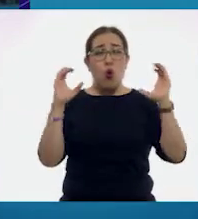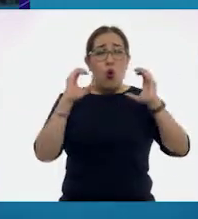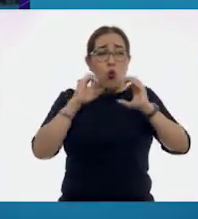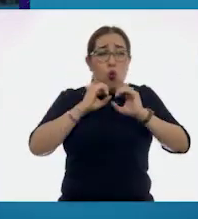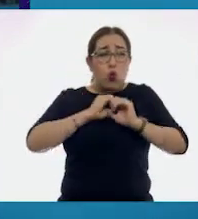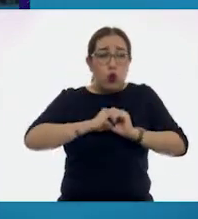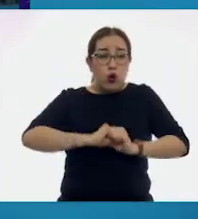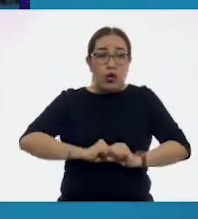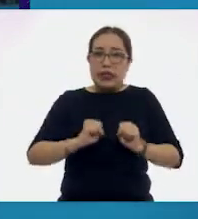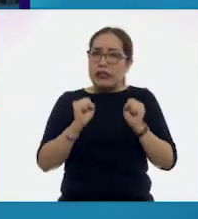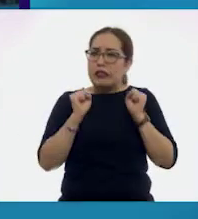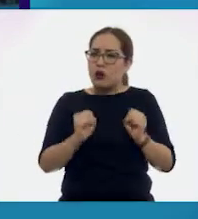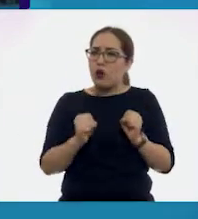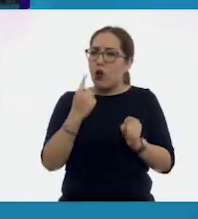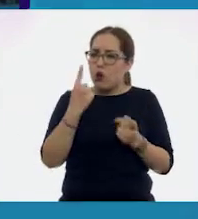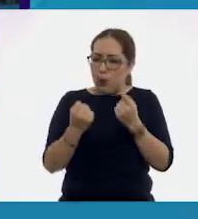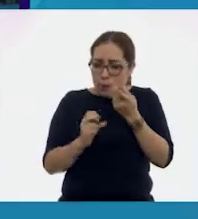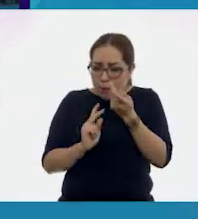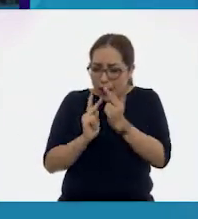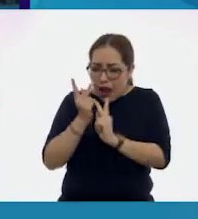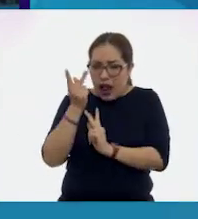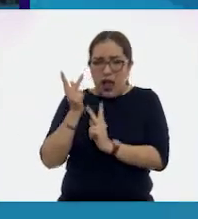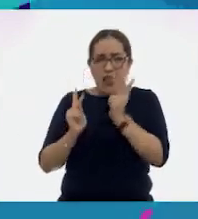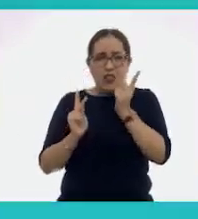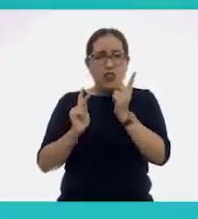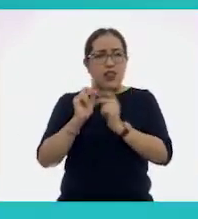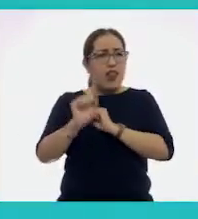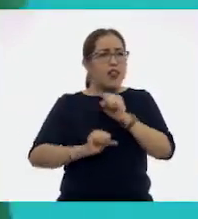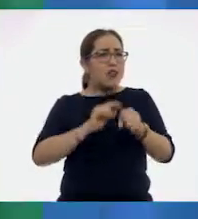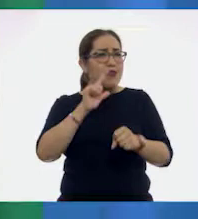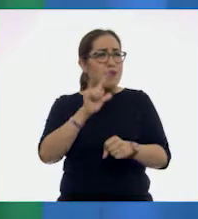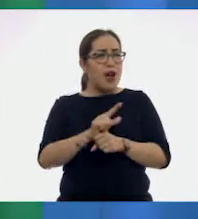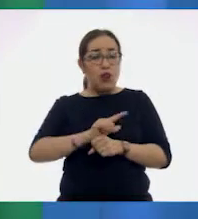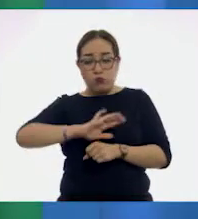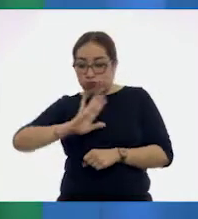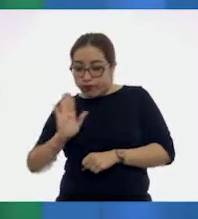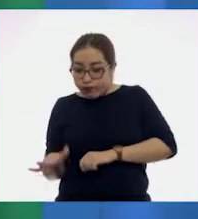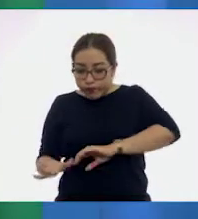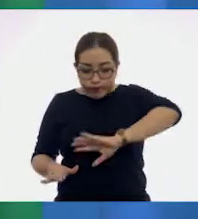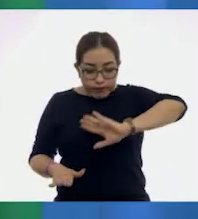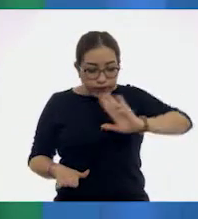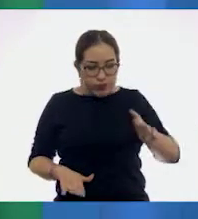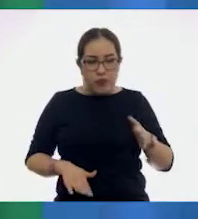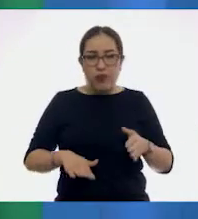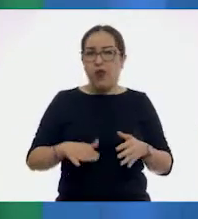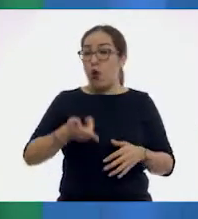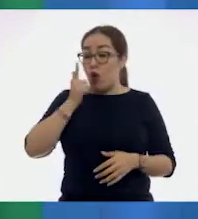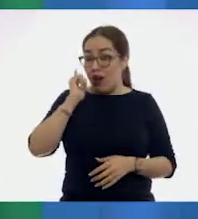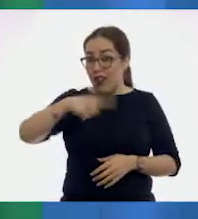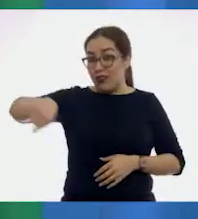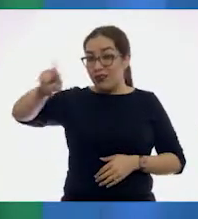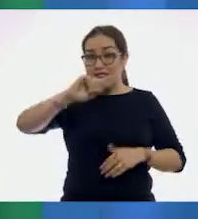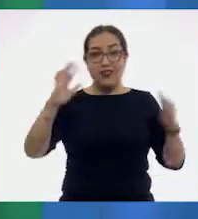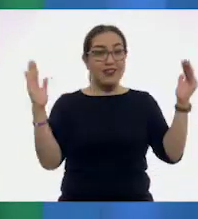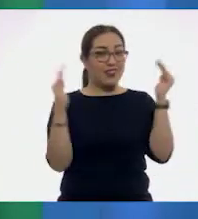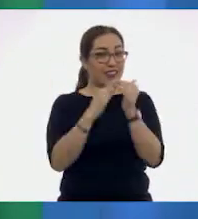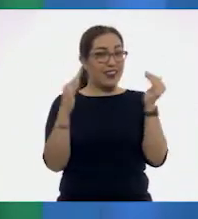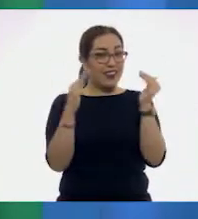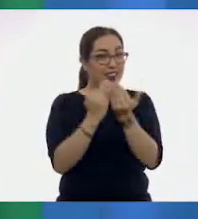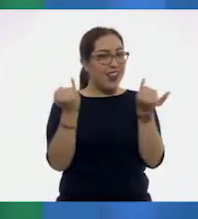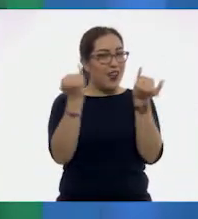animales se empezarían a morir. Muy bien. Espero que allá en casa también estén imaginando todo lo que